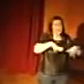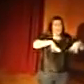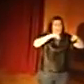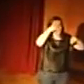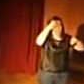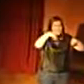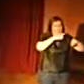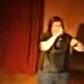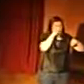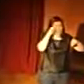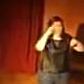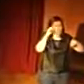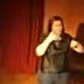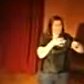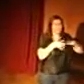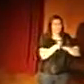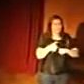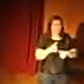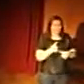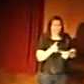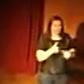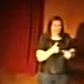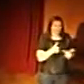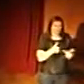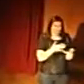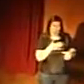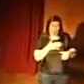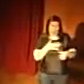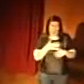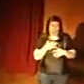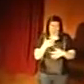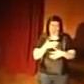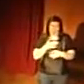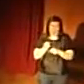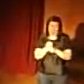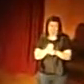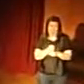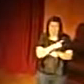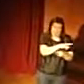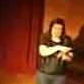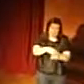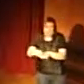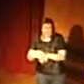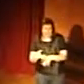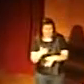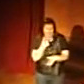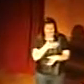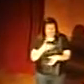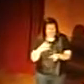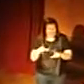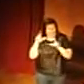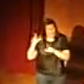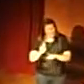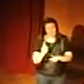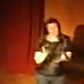no piensen que tiro yo hacia mis actuales responsabilidades por ponerles el Palacio real de Madrid pero sí que eh demuestra un